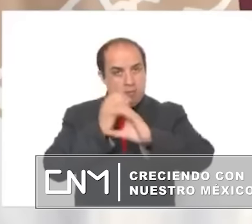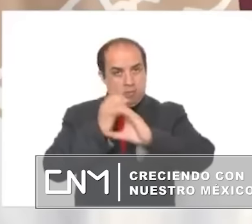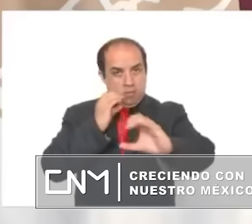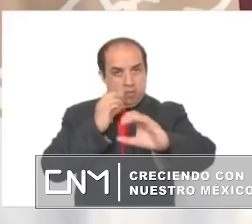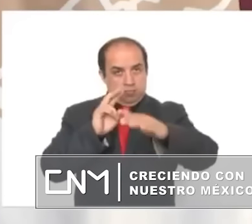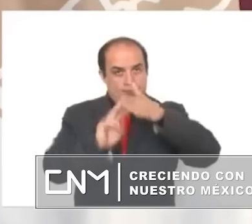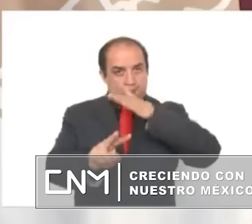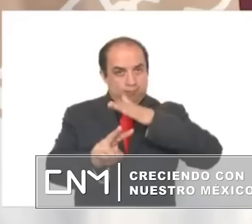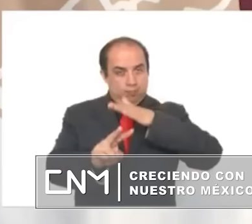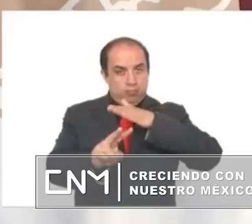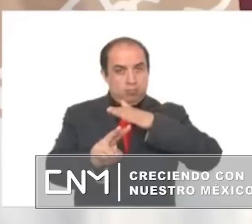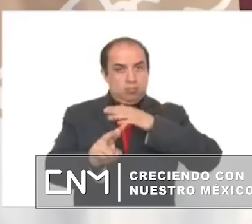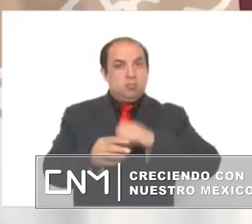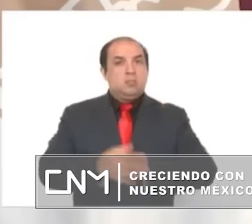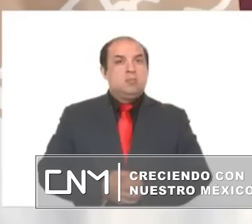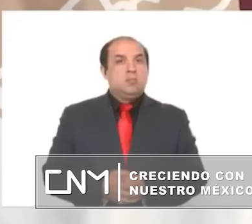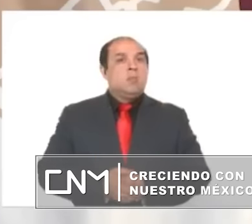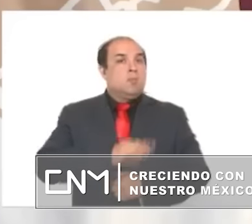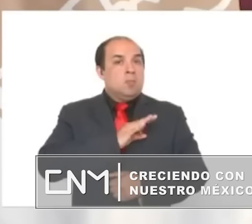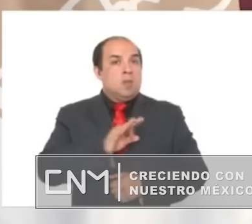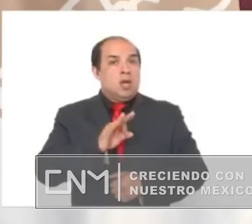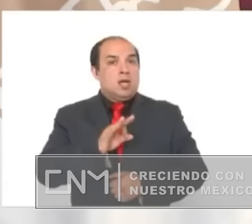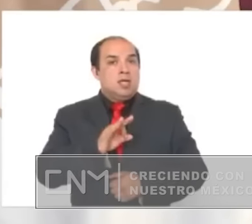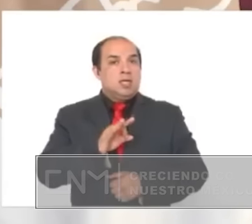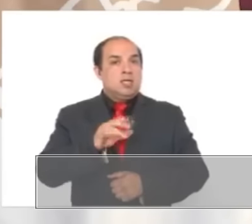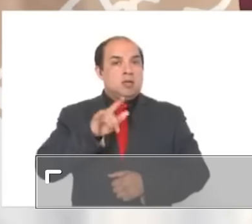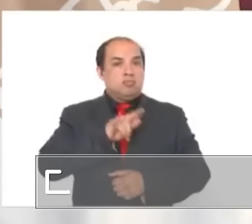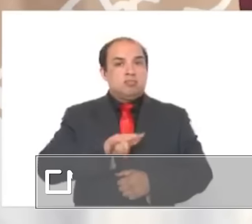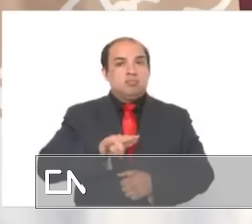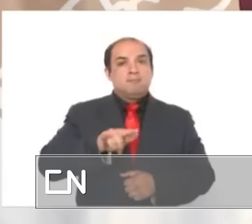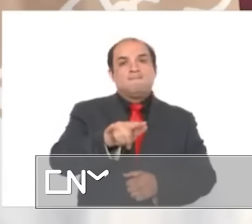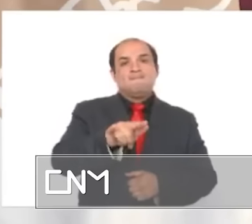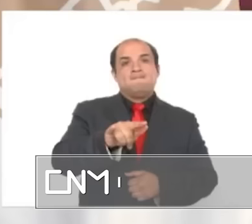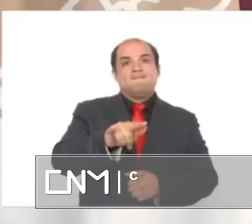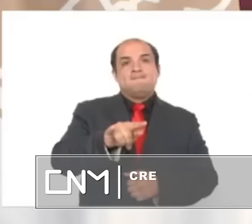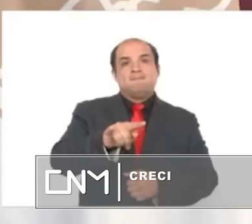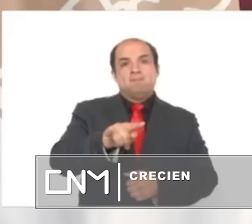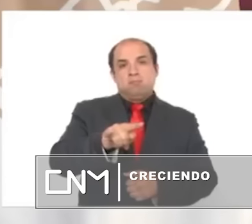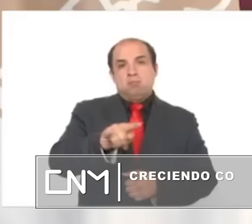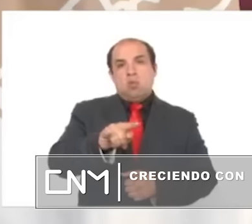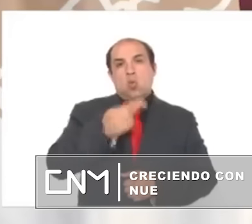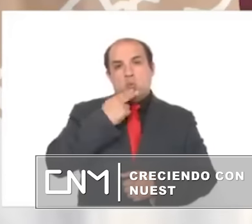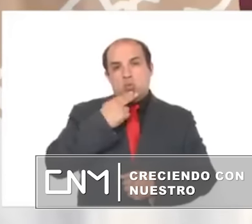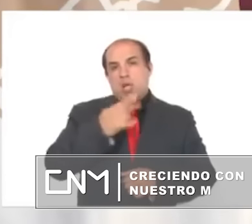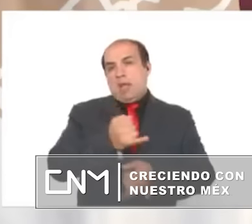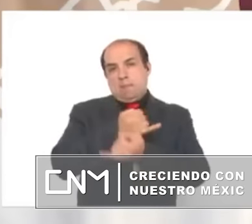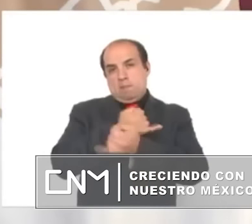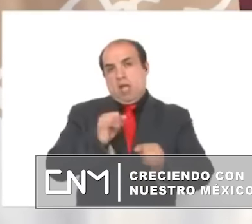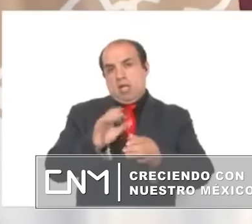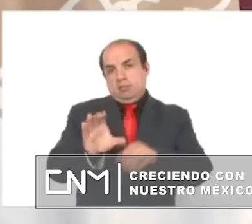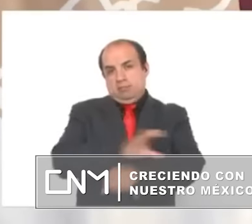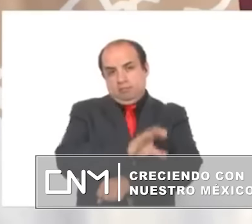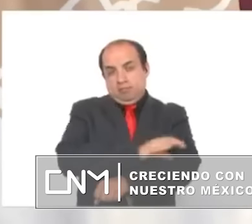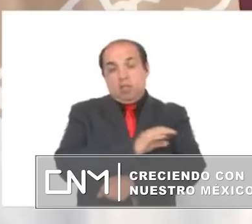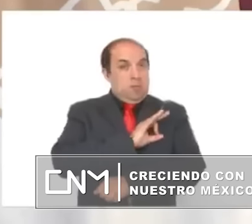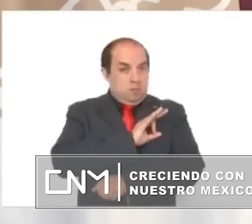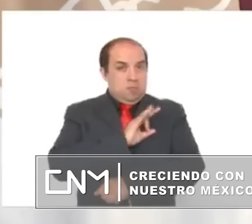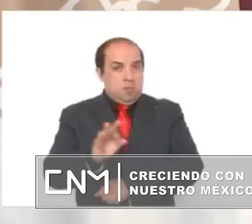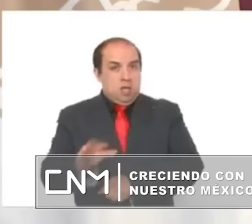trolebuses tienen la capacidad de moverse inclusive con cierta autonomía y eso nos